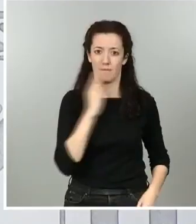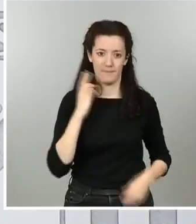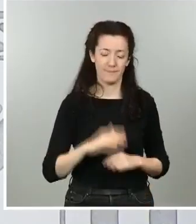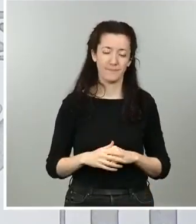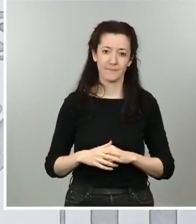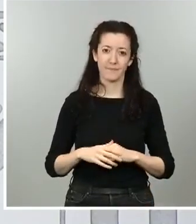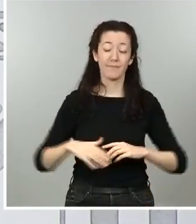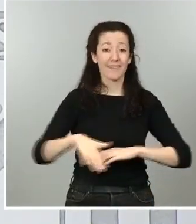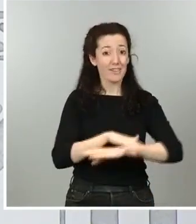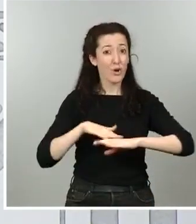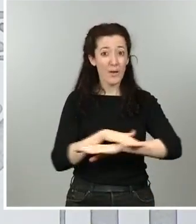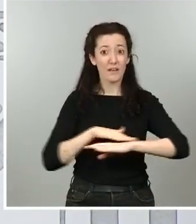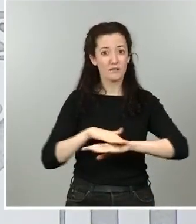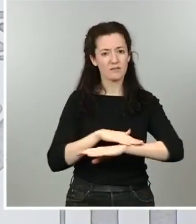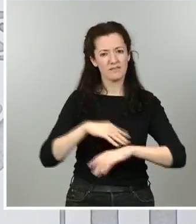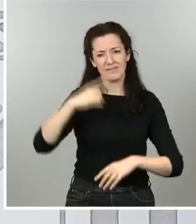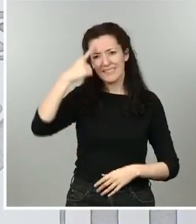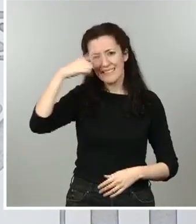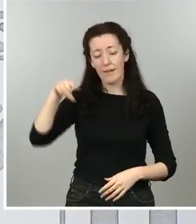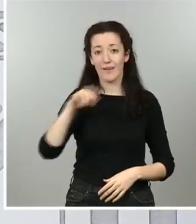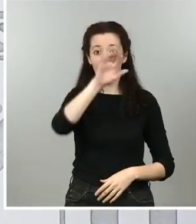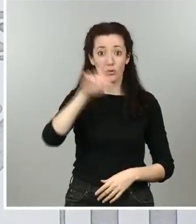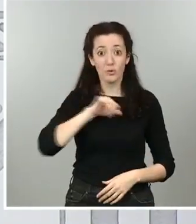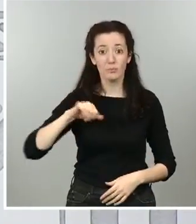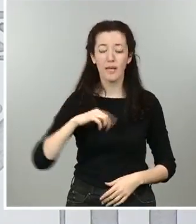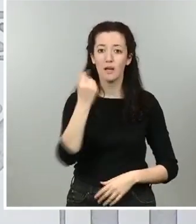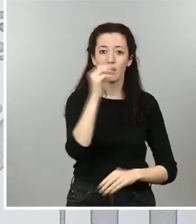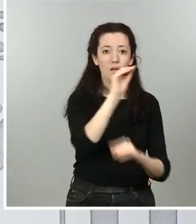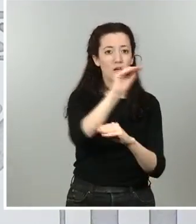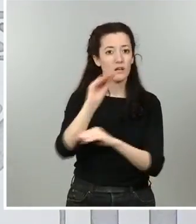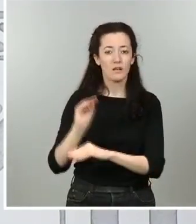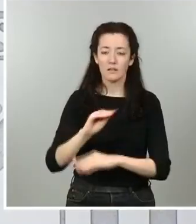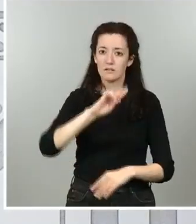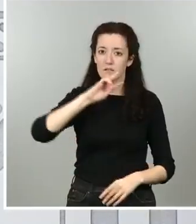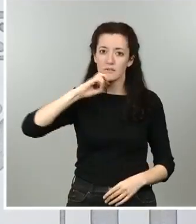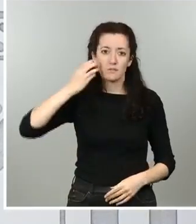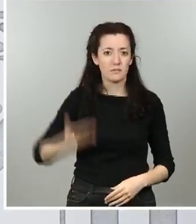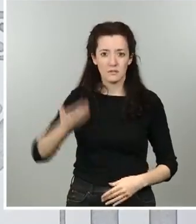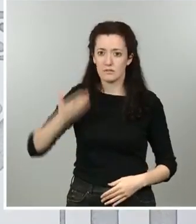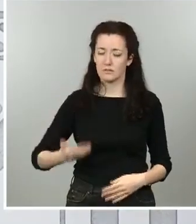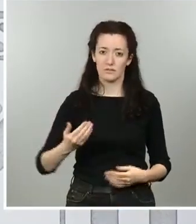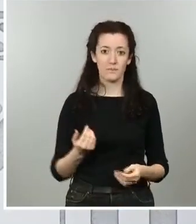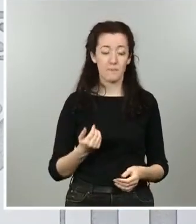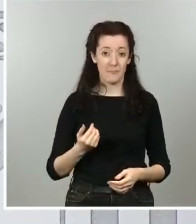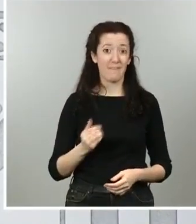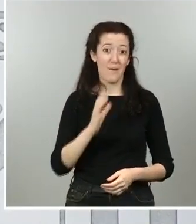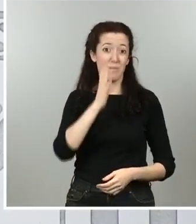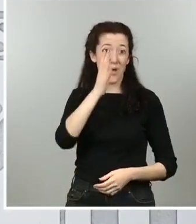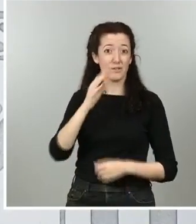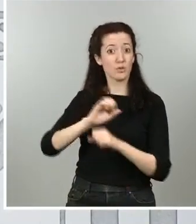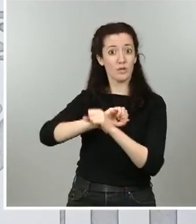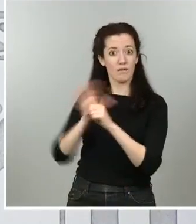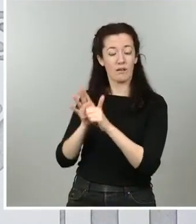y salvaguardar las finanzas autonómicas y, por eso, cuando ya se conocía esta virulencia del virus, el Ministerio aceleró